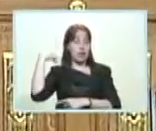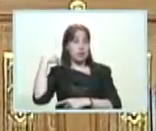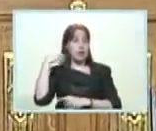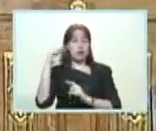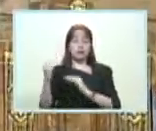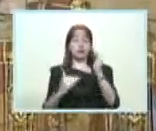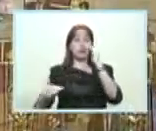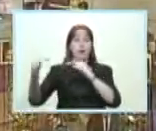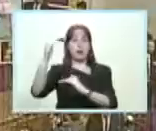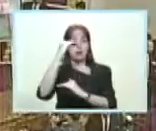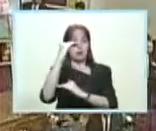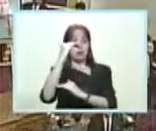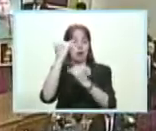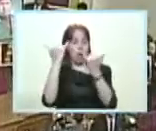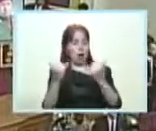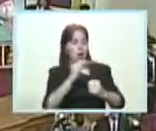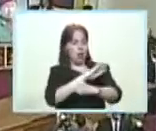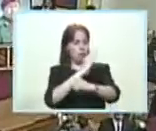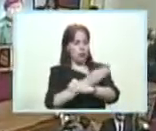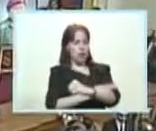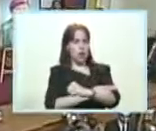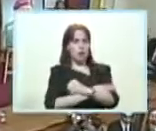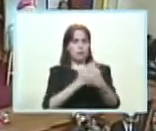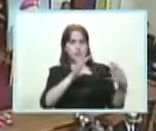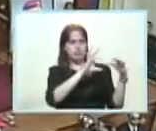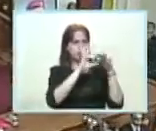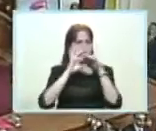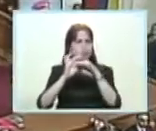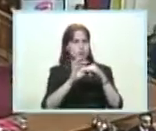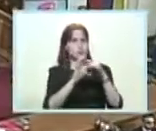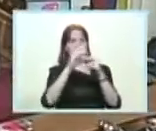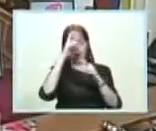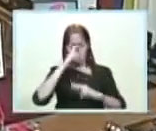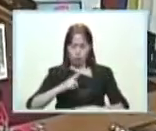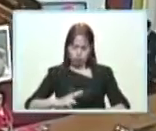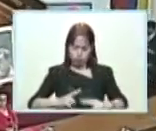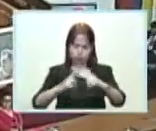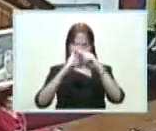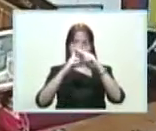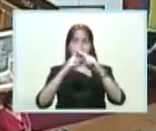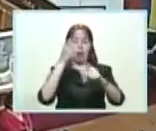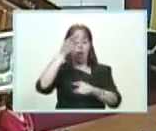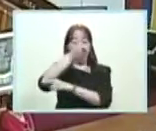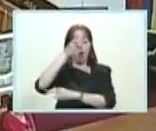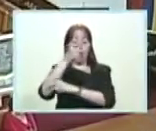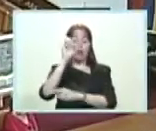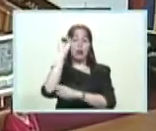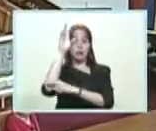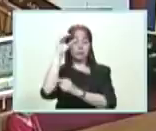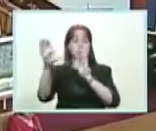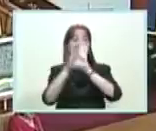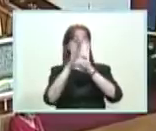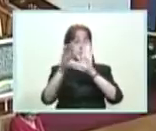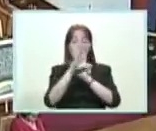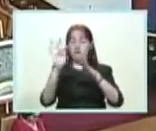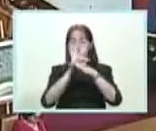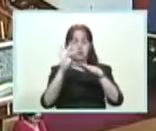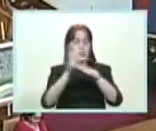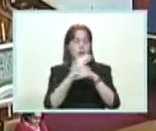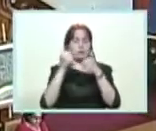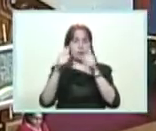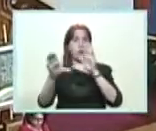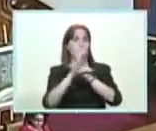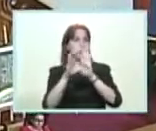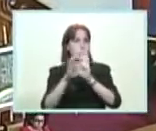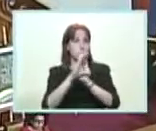superior, y los poderes constituidos que nos subordinamos plenamente en cumplimiento de nuestras funciones